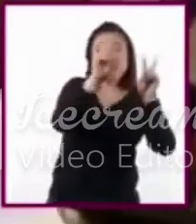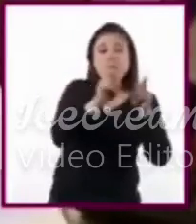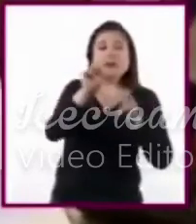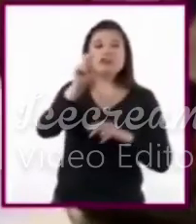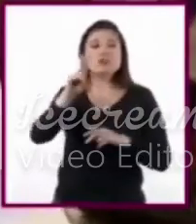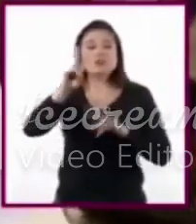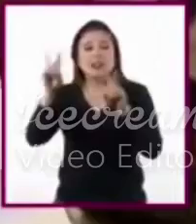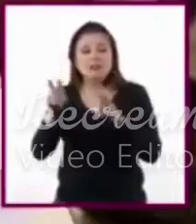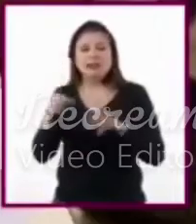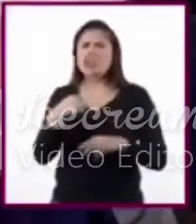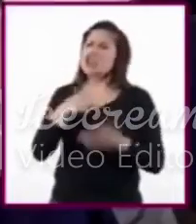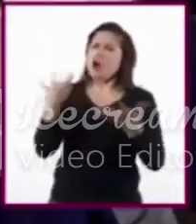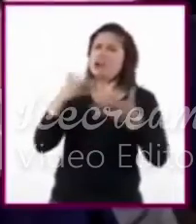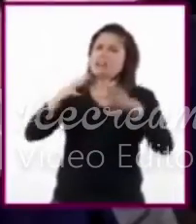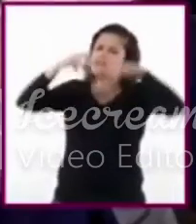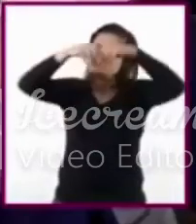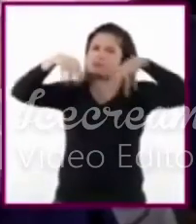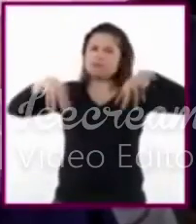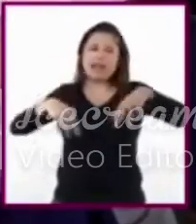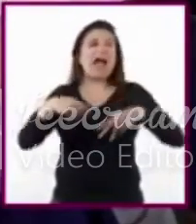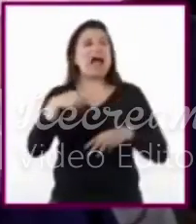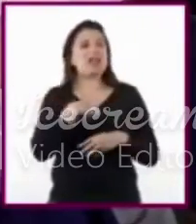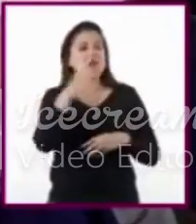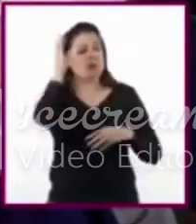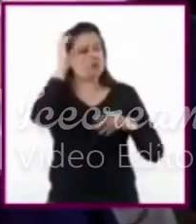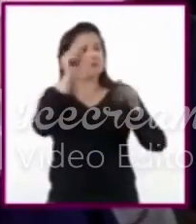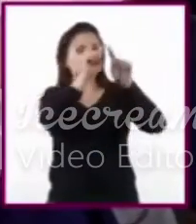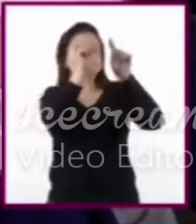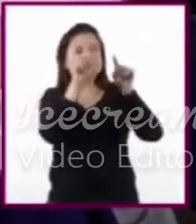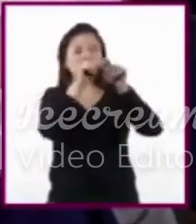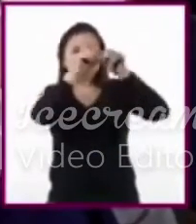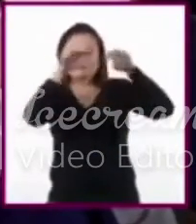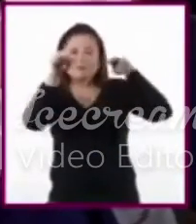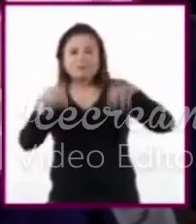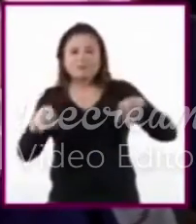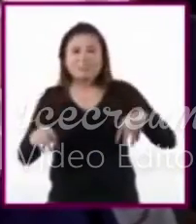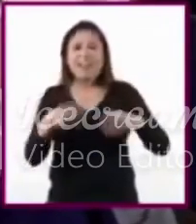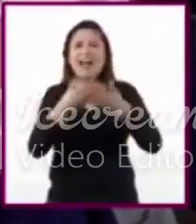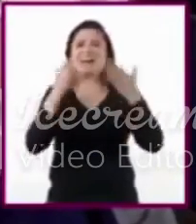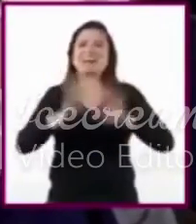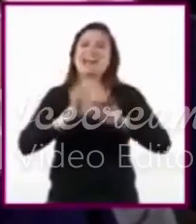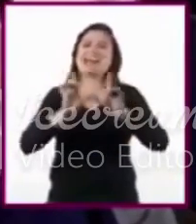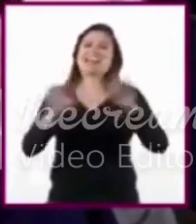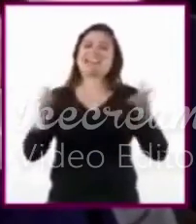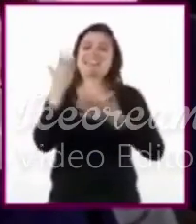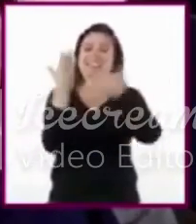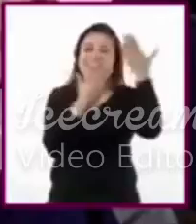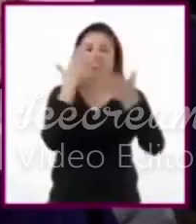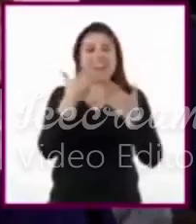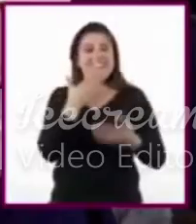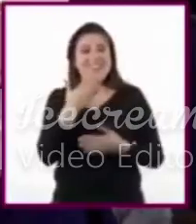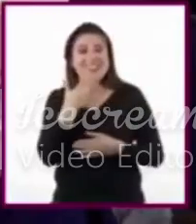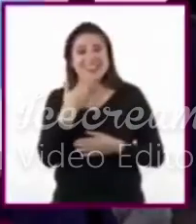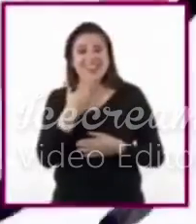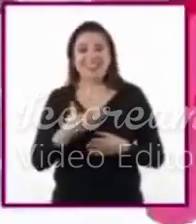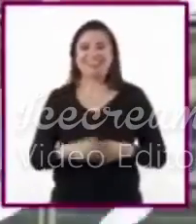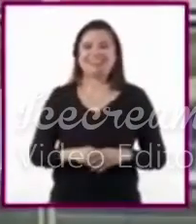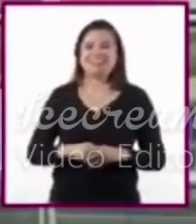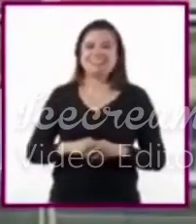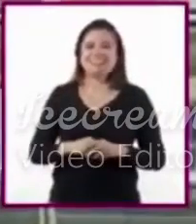lo organicé en un mapa conceptual. Y yo en un cuadro sináptico. Ahora sí, estamos listos para estudiar. Sí, así Sí, estamos listos. a ver,